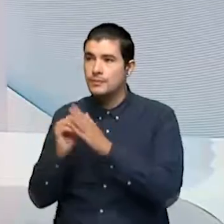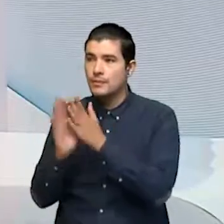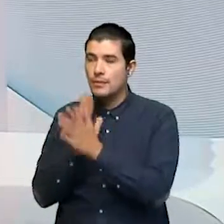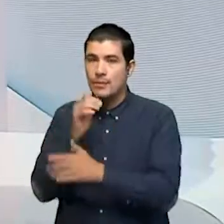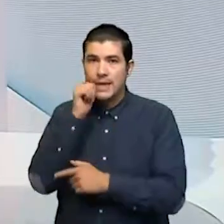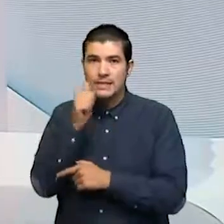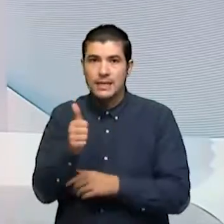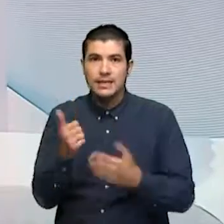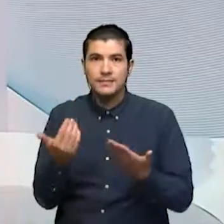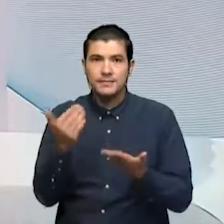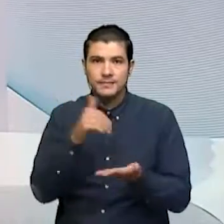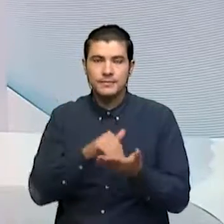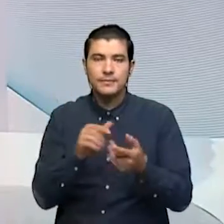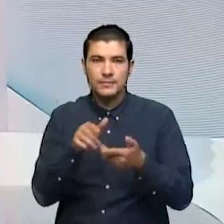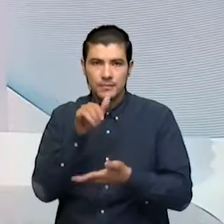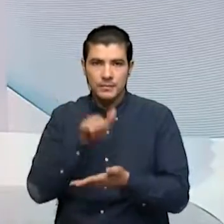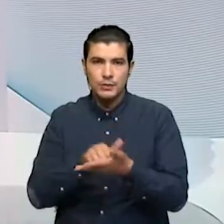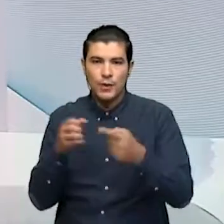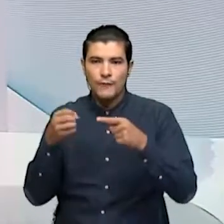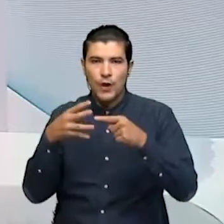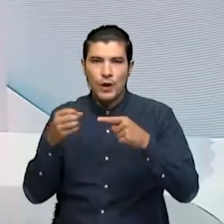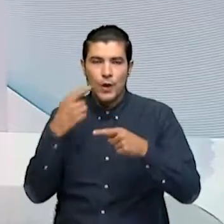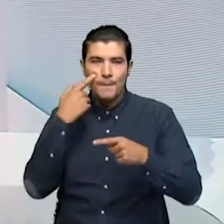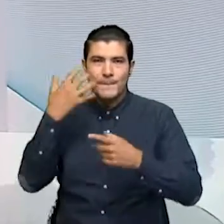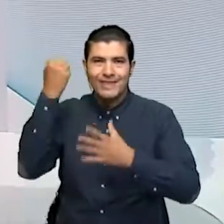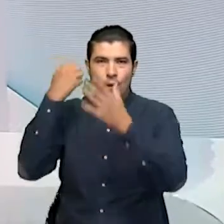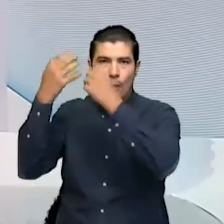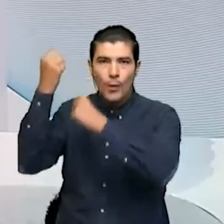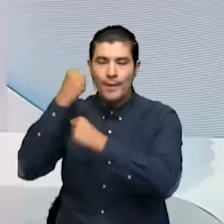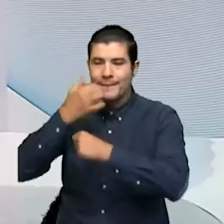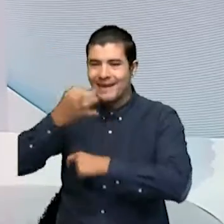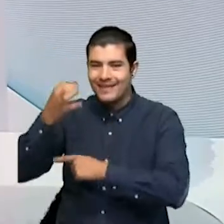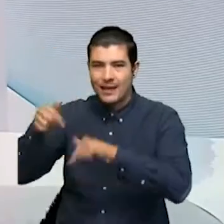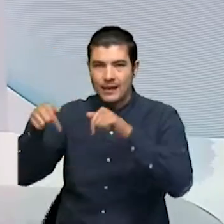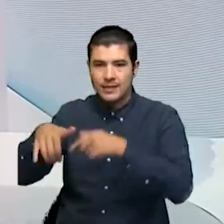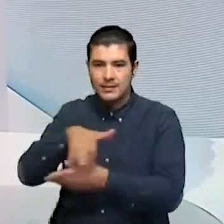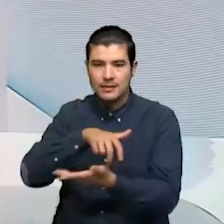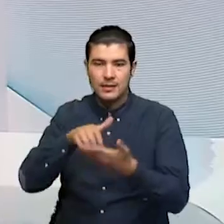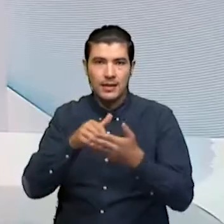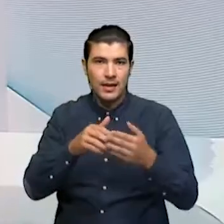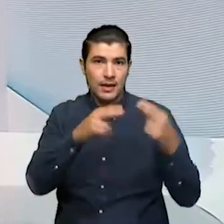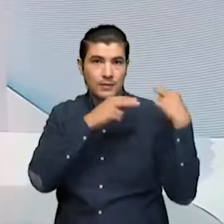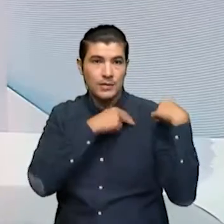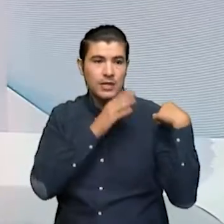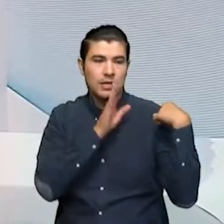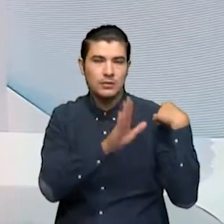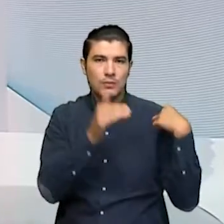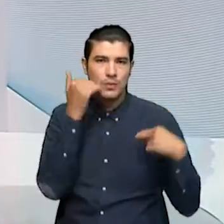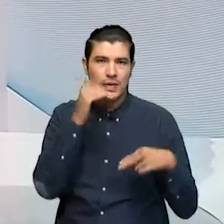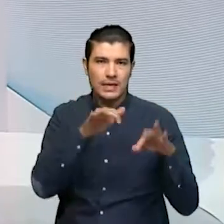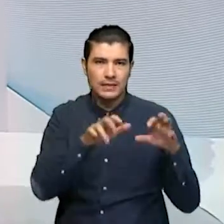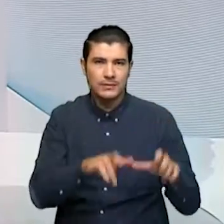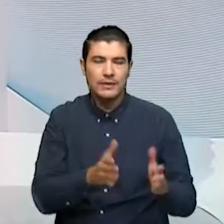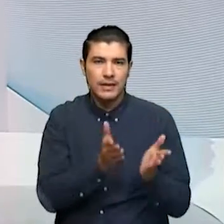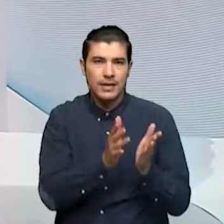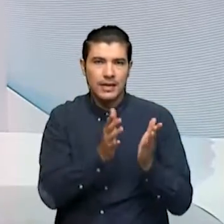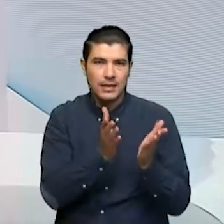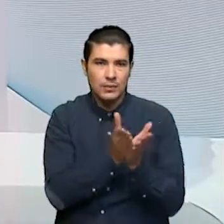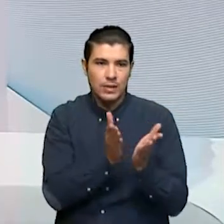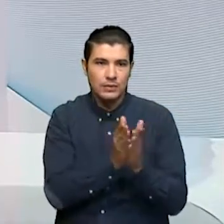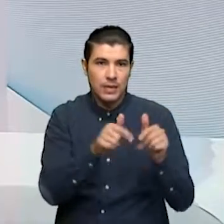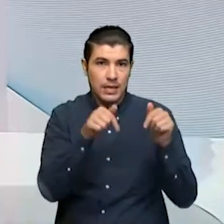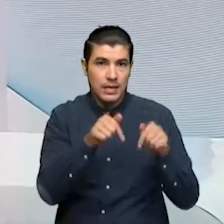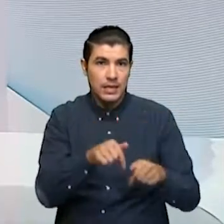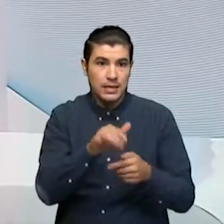y mañana se llevará a cabo el foro mitos y verdades del para en santander el evento estará a cargo de la secretaria de educación del departamento donde espera